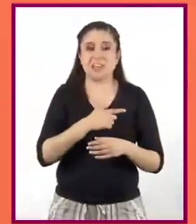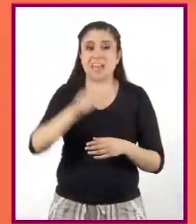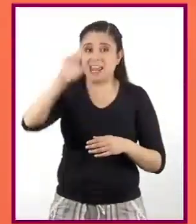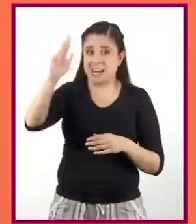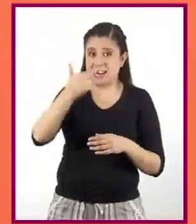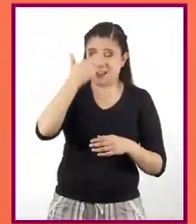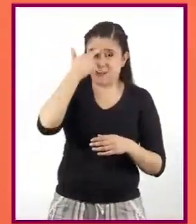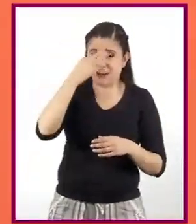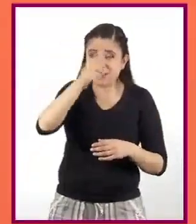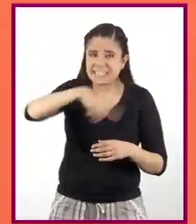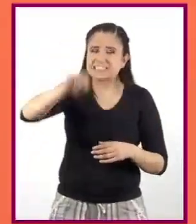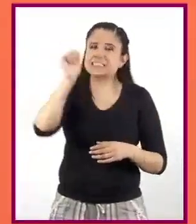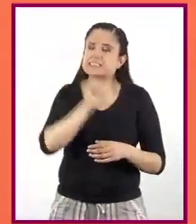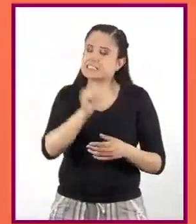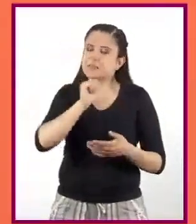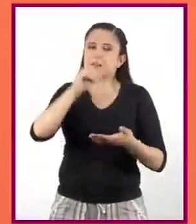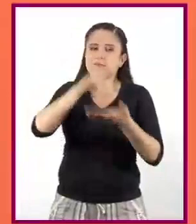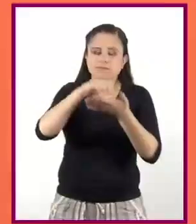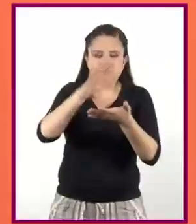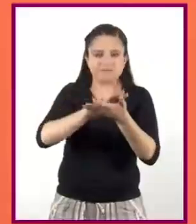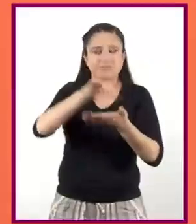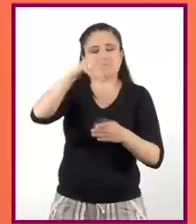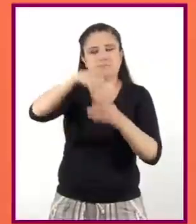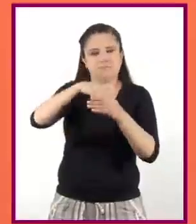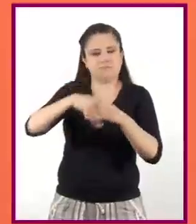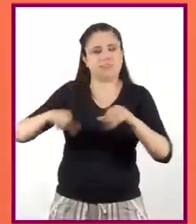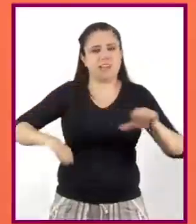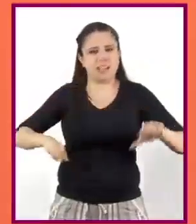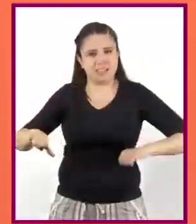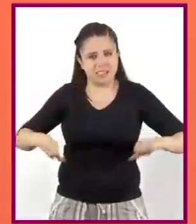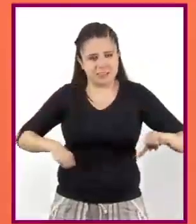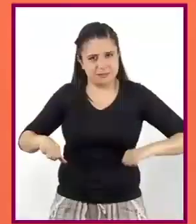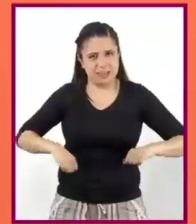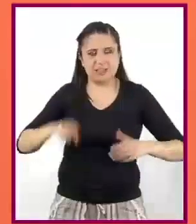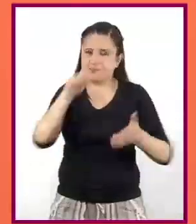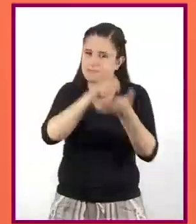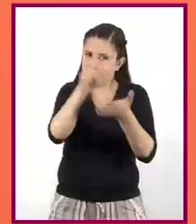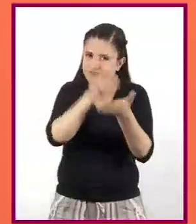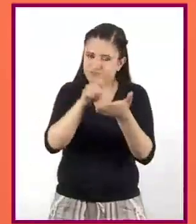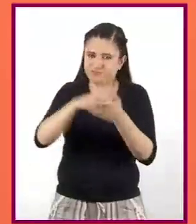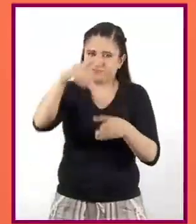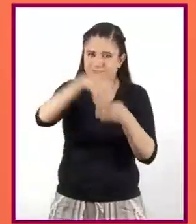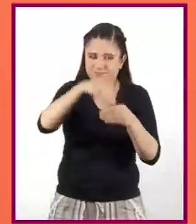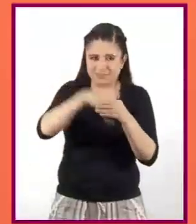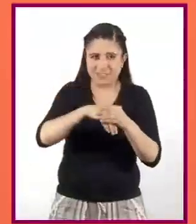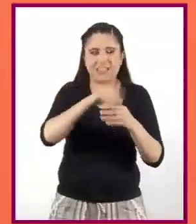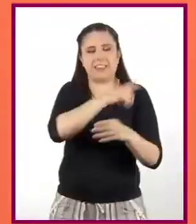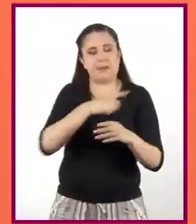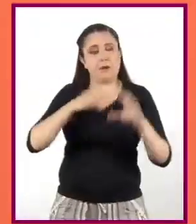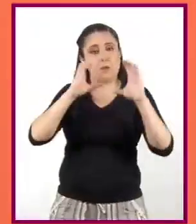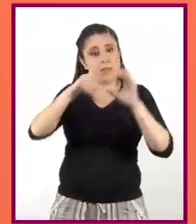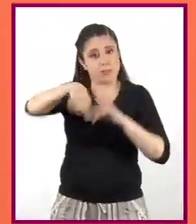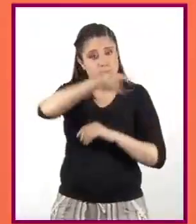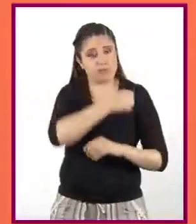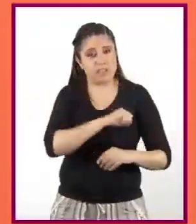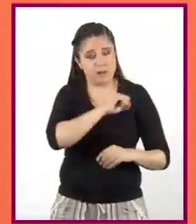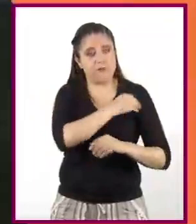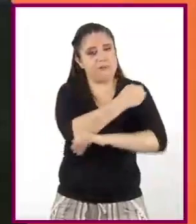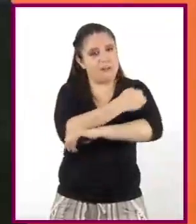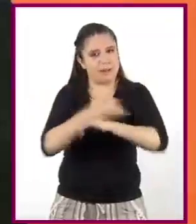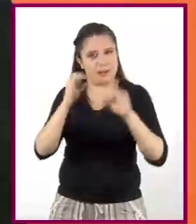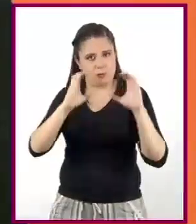Recuerden siempre registrar sus avances y vivencias en su carpeta de experiencias y no olviden cuidar su salud y la de su